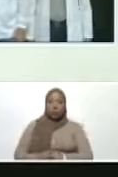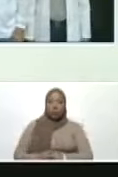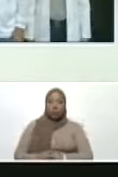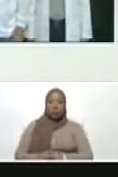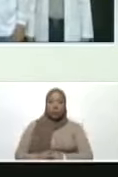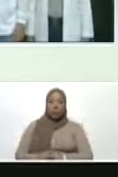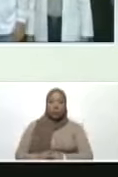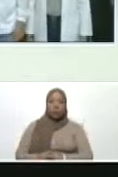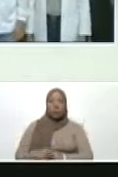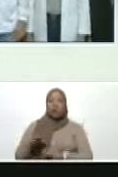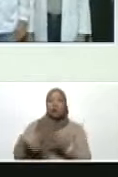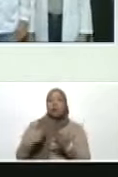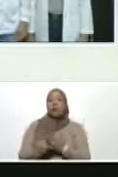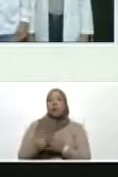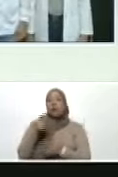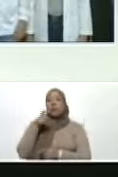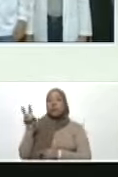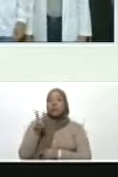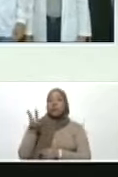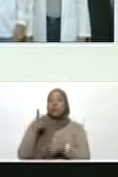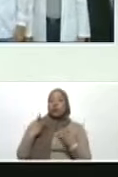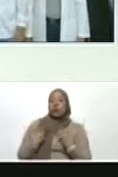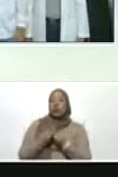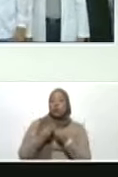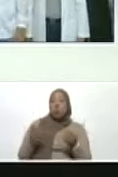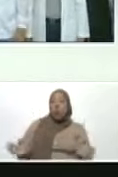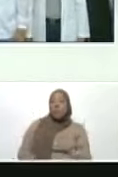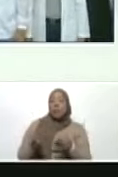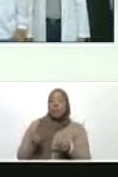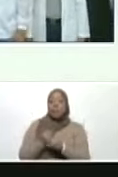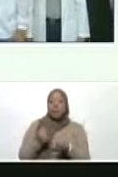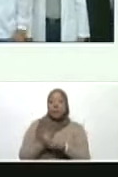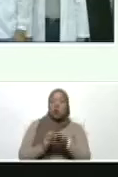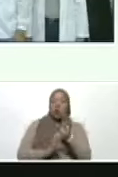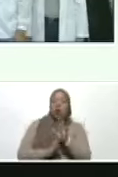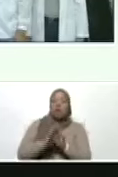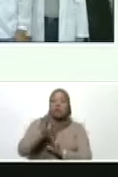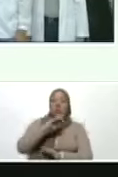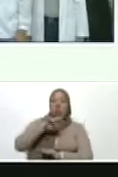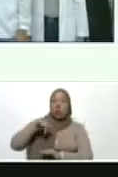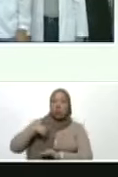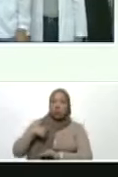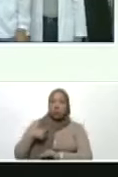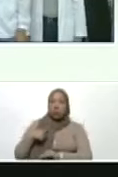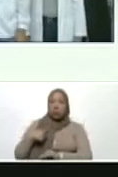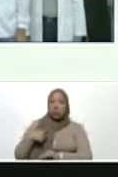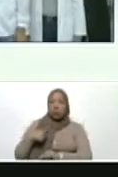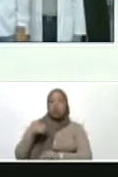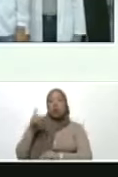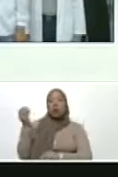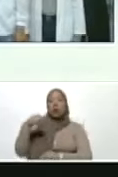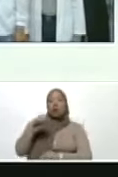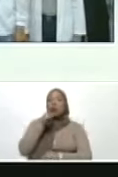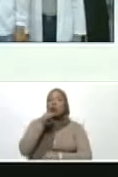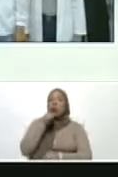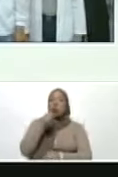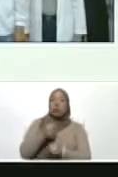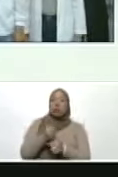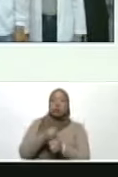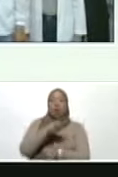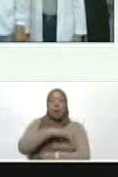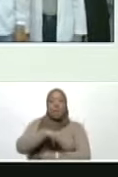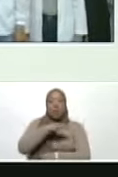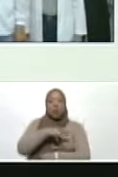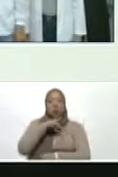Y nos echamos encima el país juntos para avanzar. Y mientras tanto, avancemos en la misión